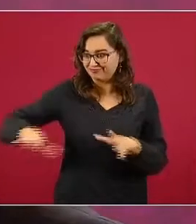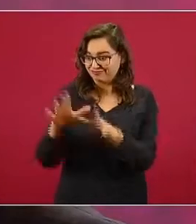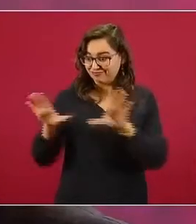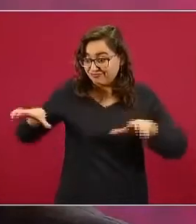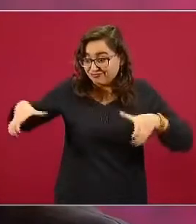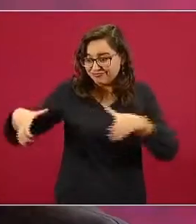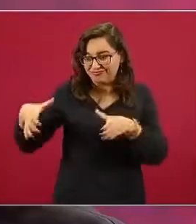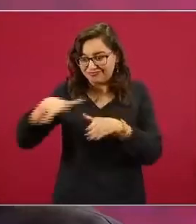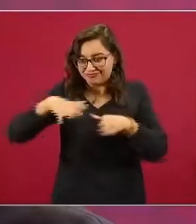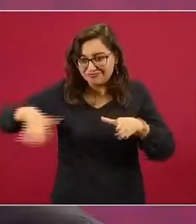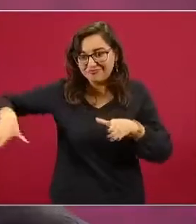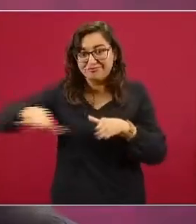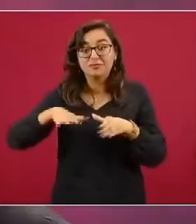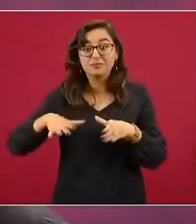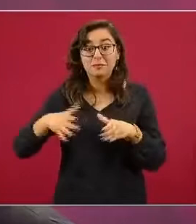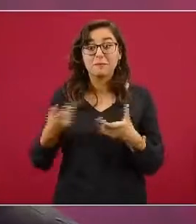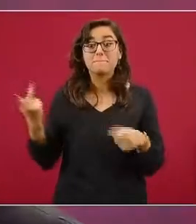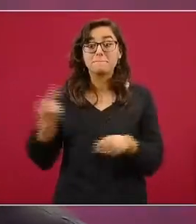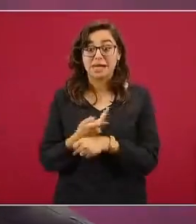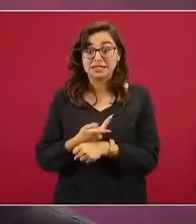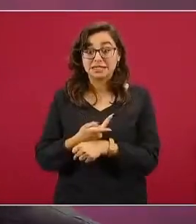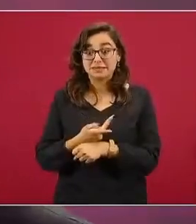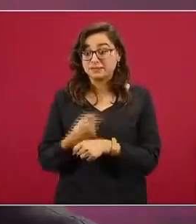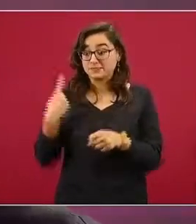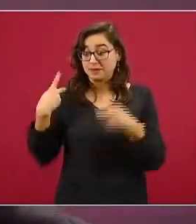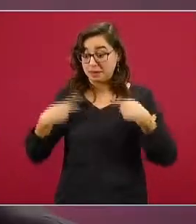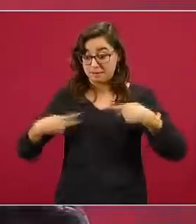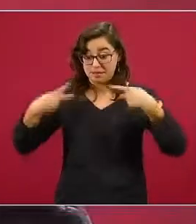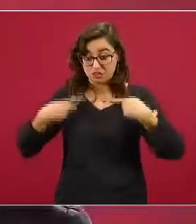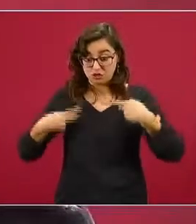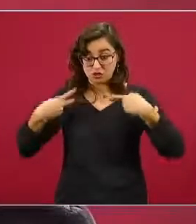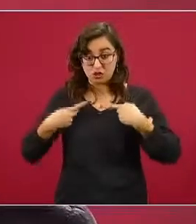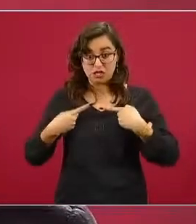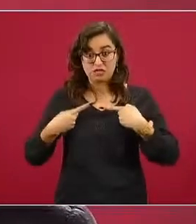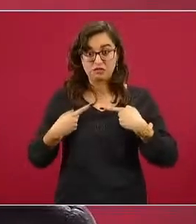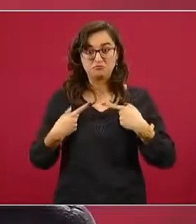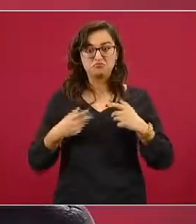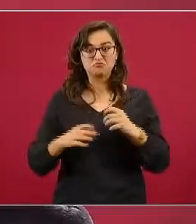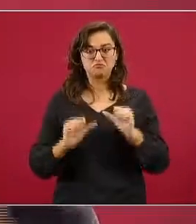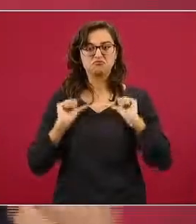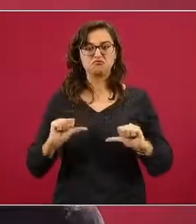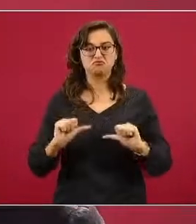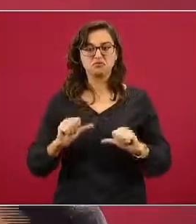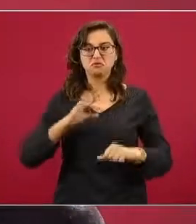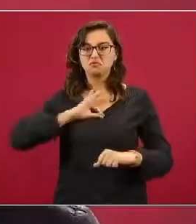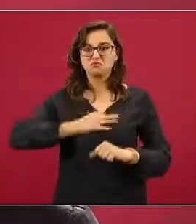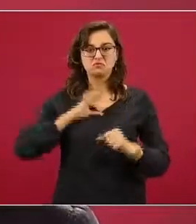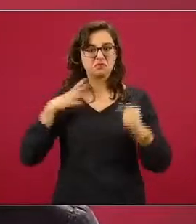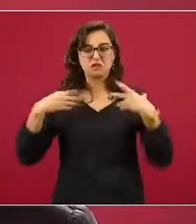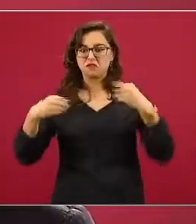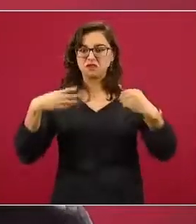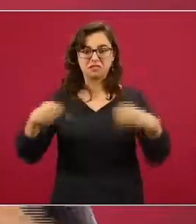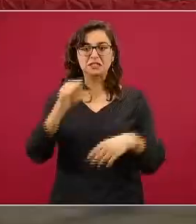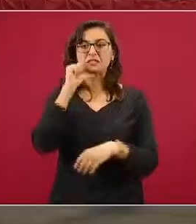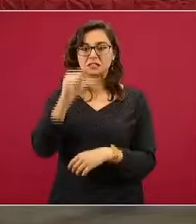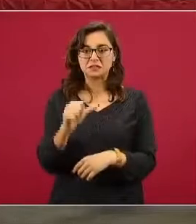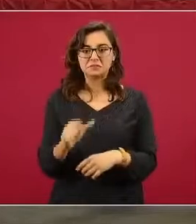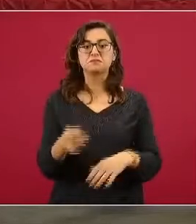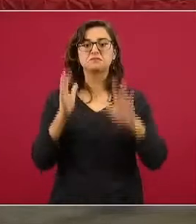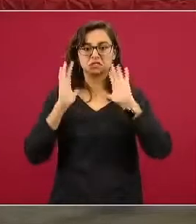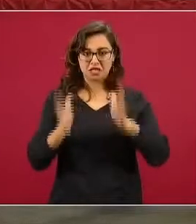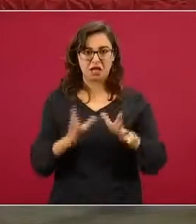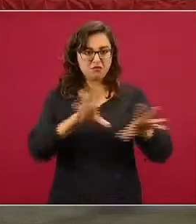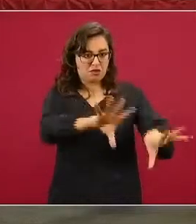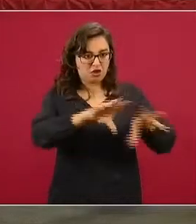en que tengamos un porcentaje de personas que no se pueden infectar porque fueron vacunadas o porque ya